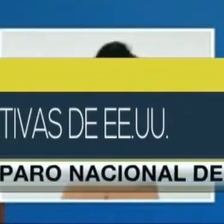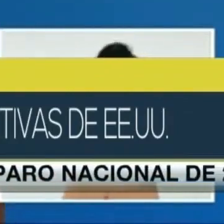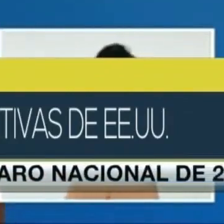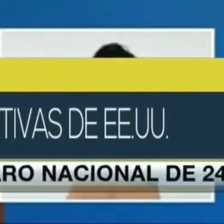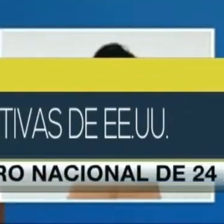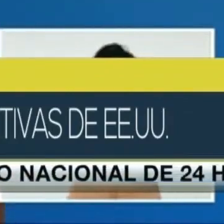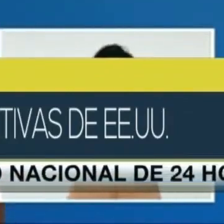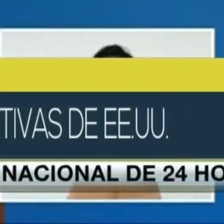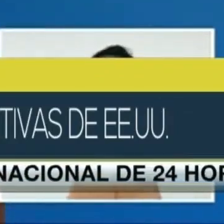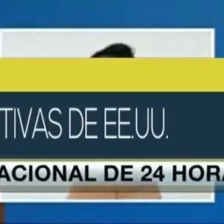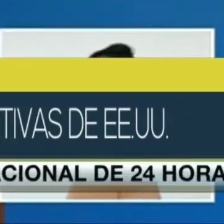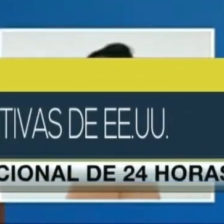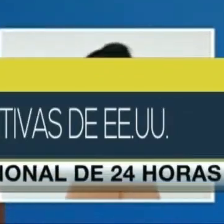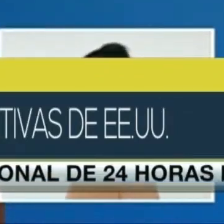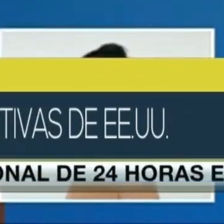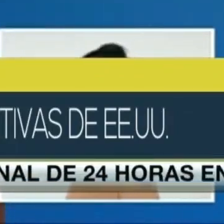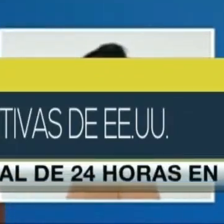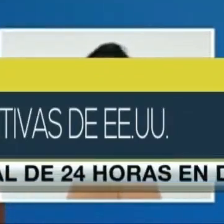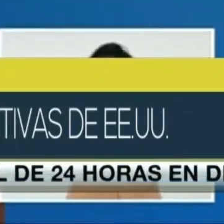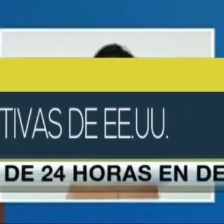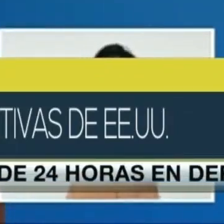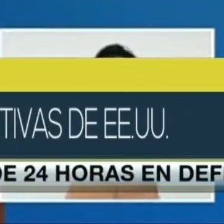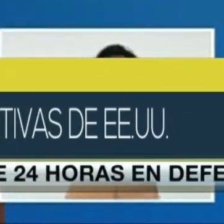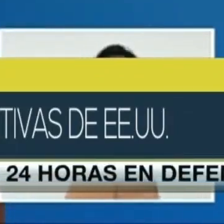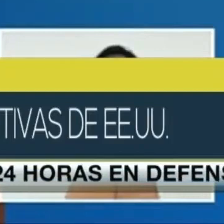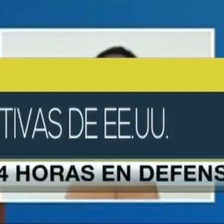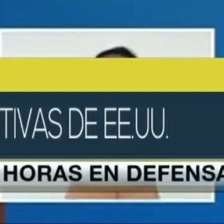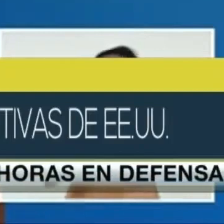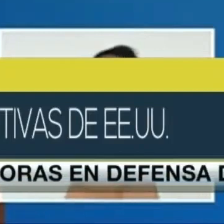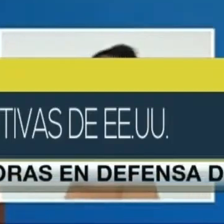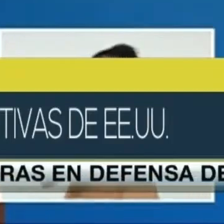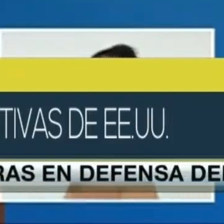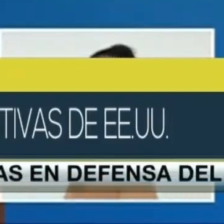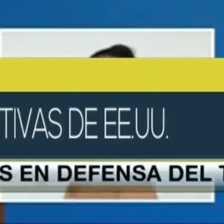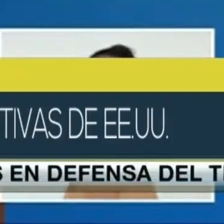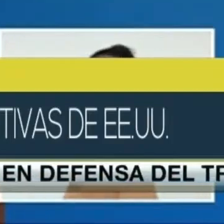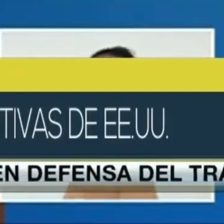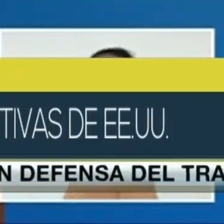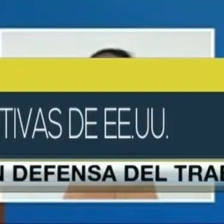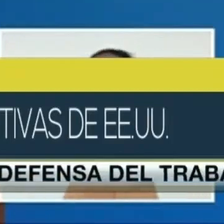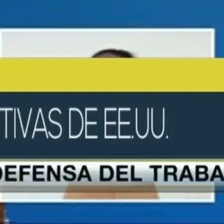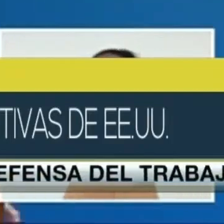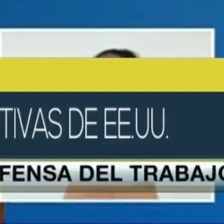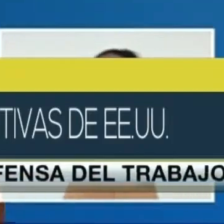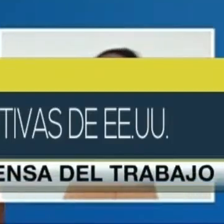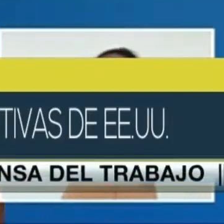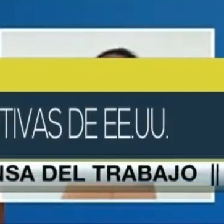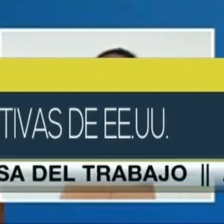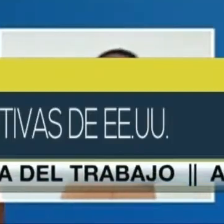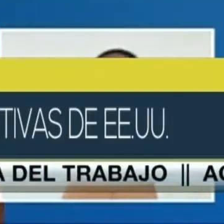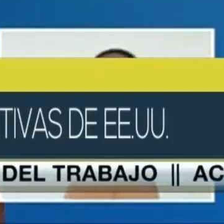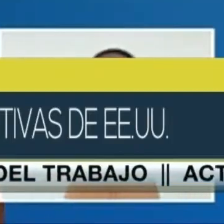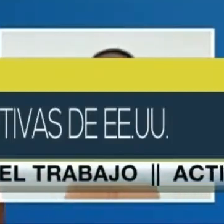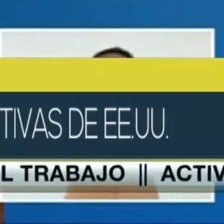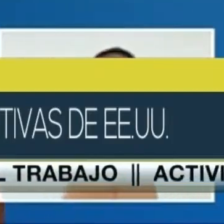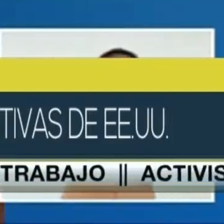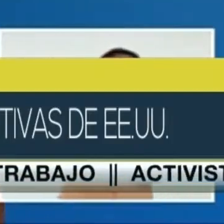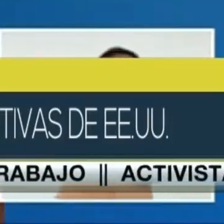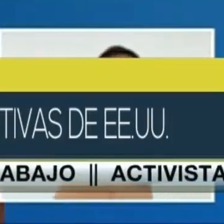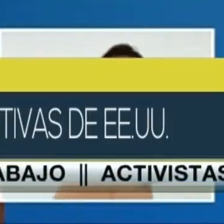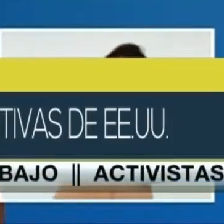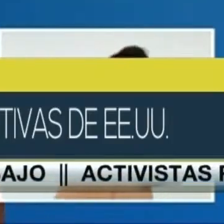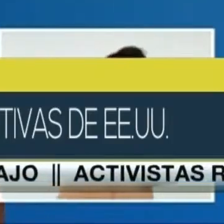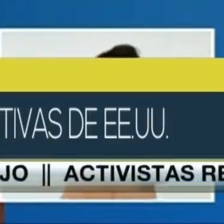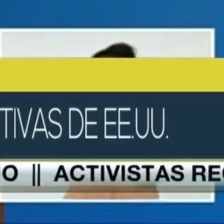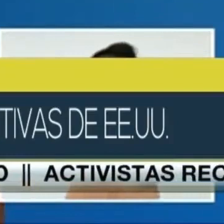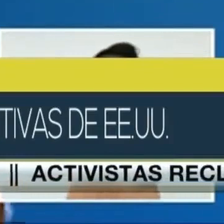en el lugar semanas, prolongadas semanas, o viajar 2 veces, es una